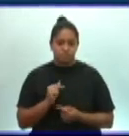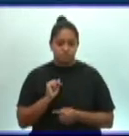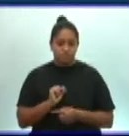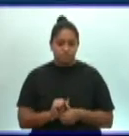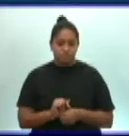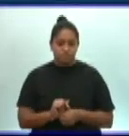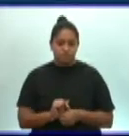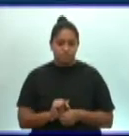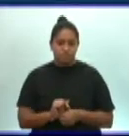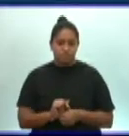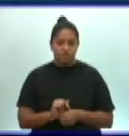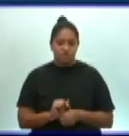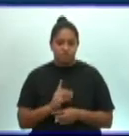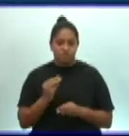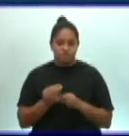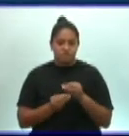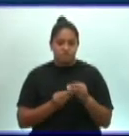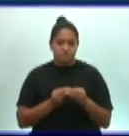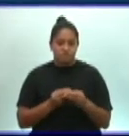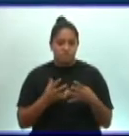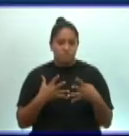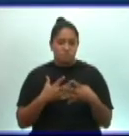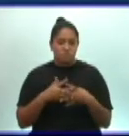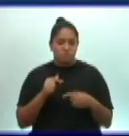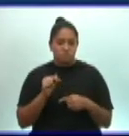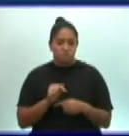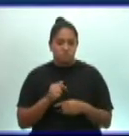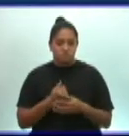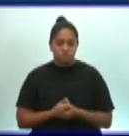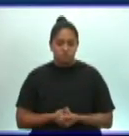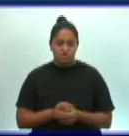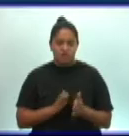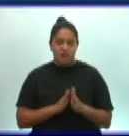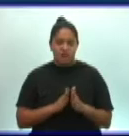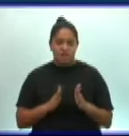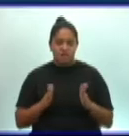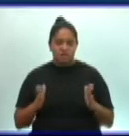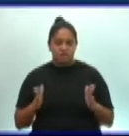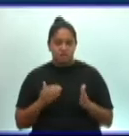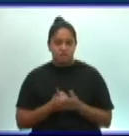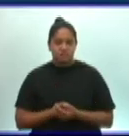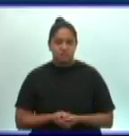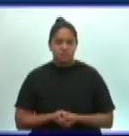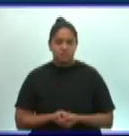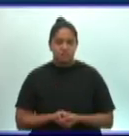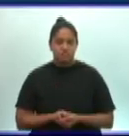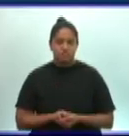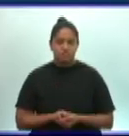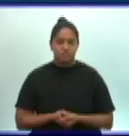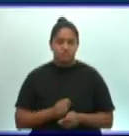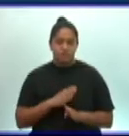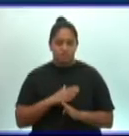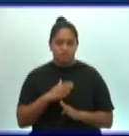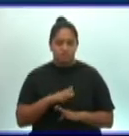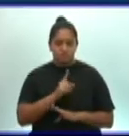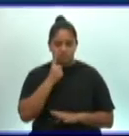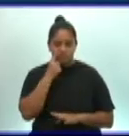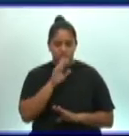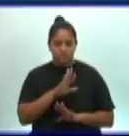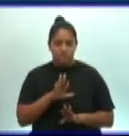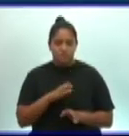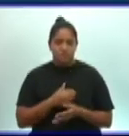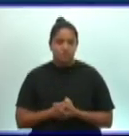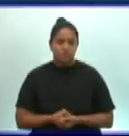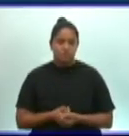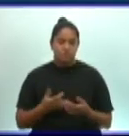magnética es inversamente proporcional con respecto a la distancia R. a partir de lo que ustedes ya vieron en la expresión, o sea, es a partir de